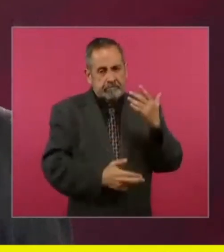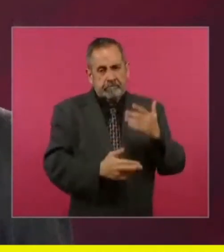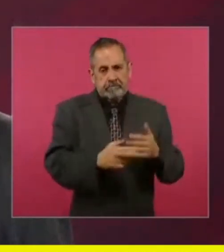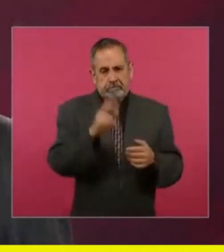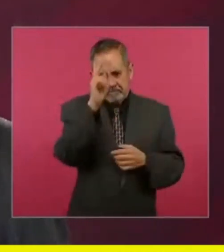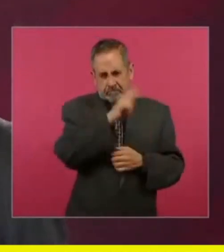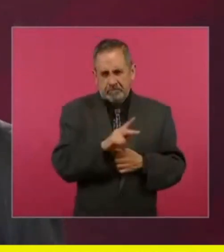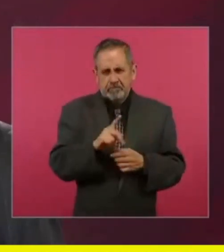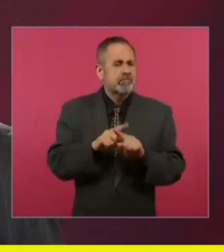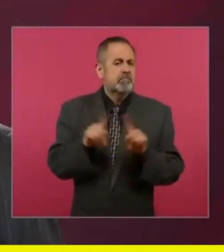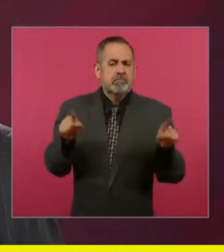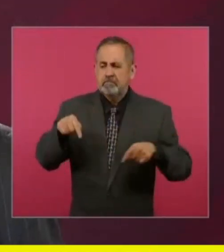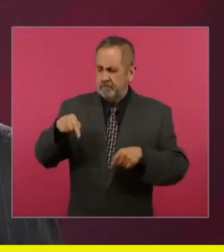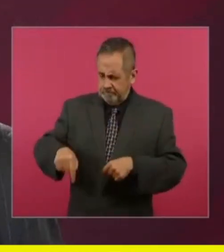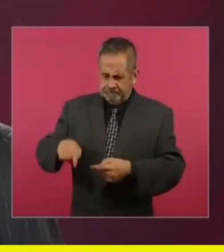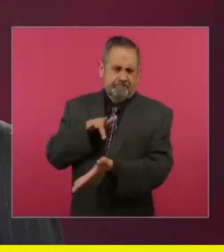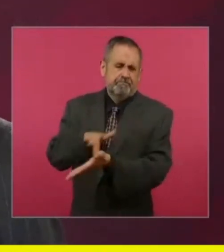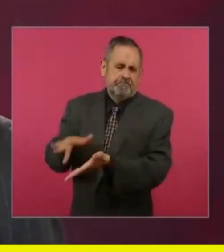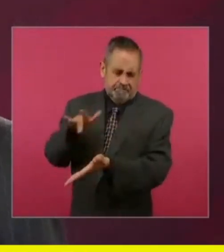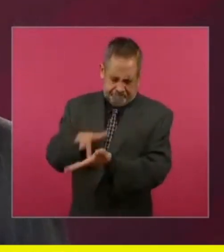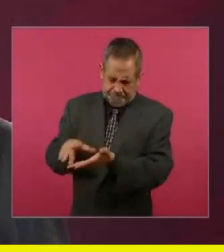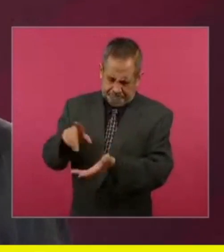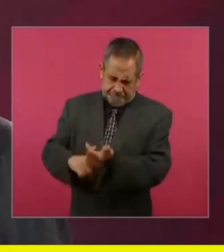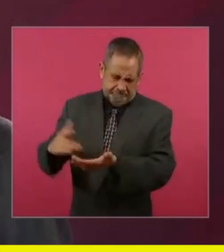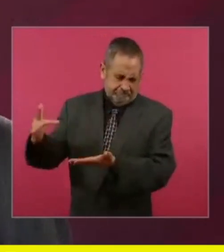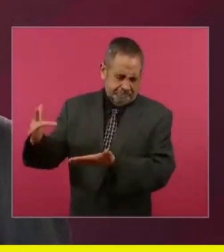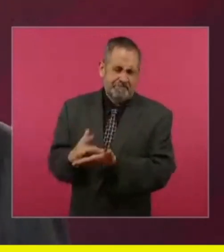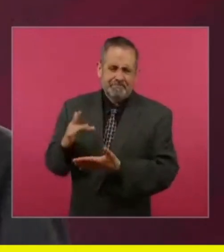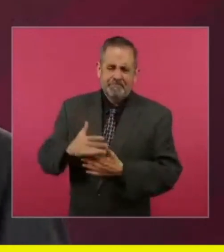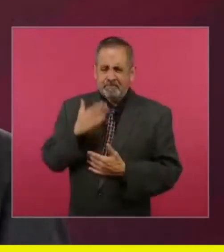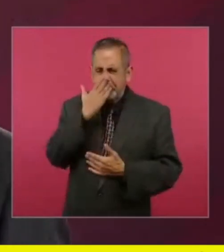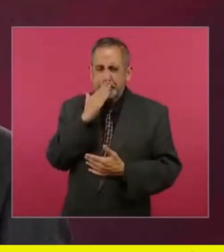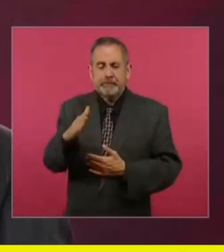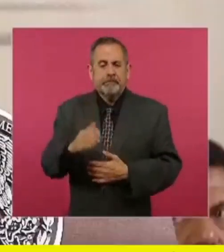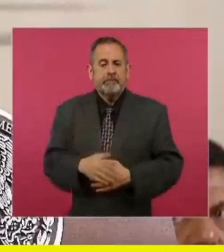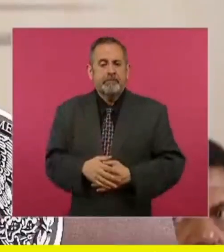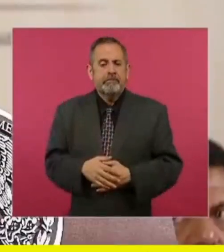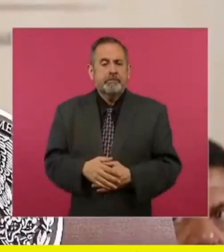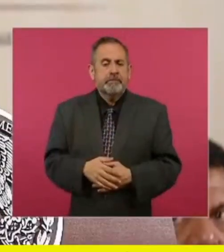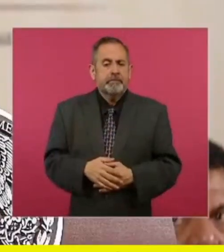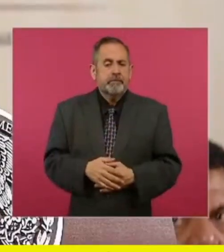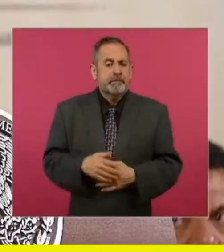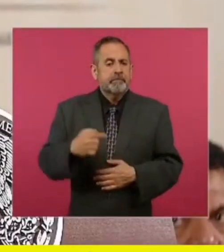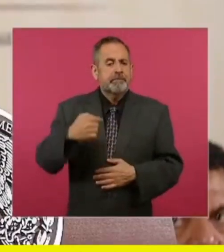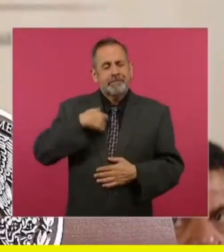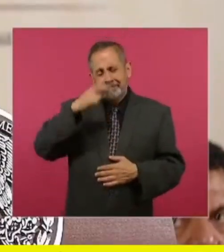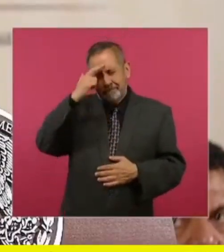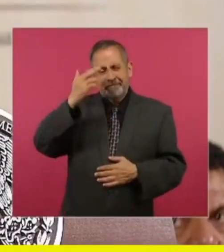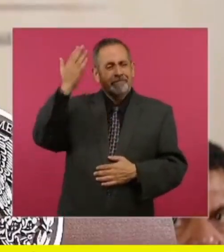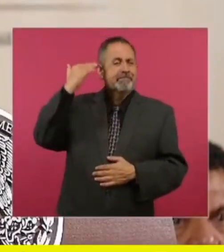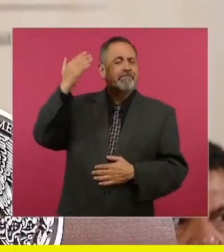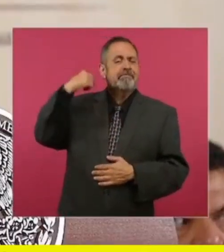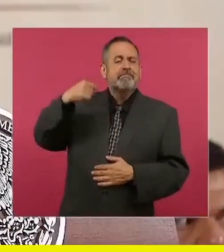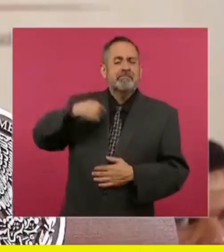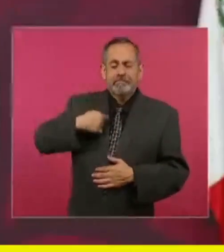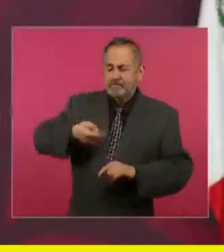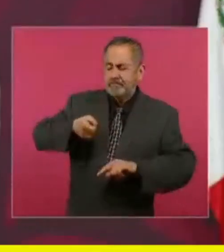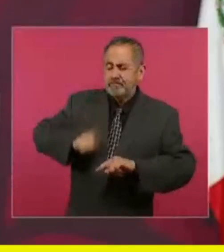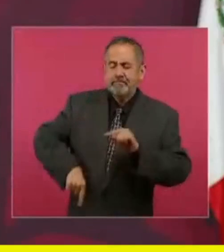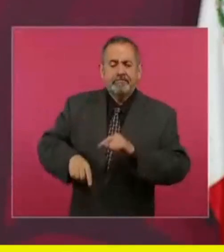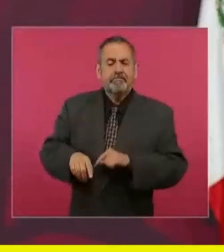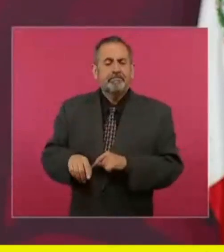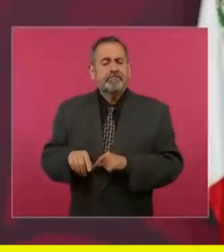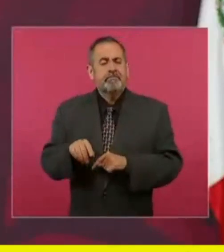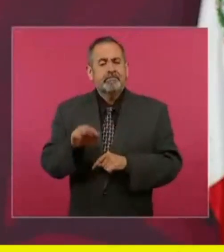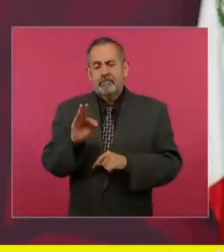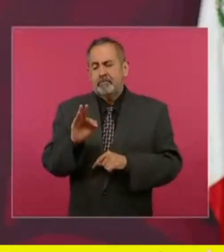aquí es distinto aquí ya nosotros padecimos de un desafuero de cómo el poder